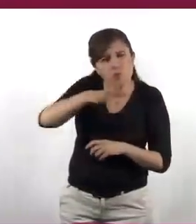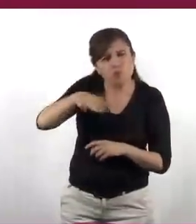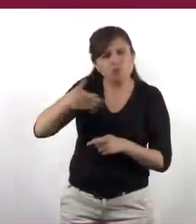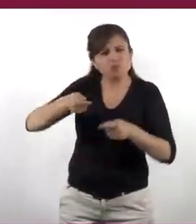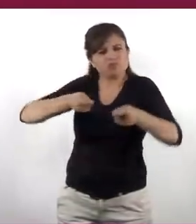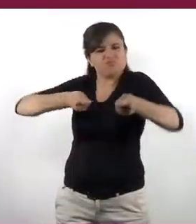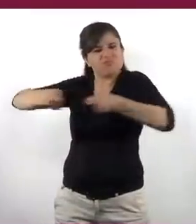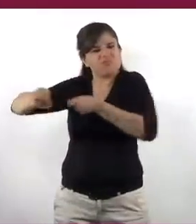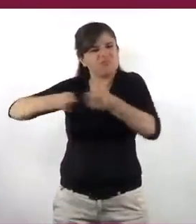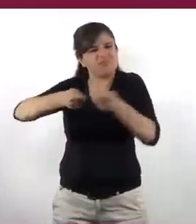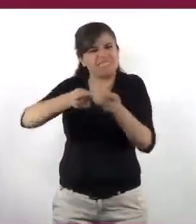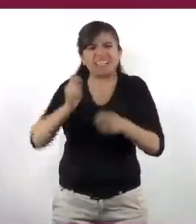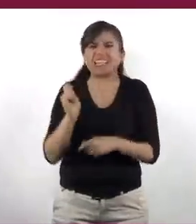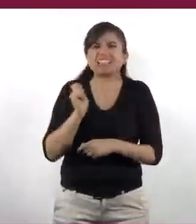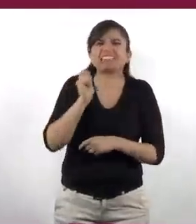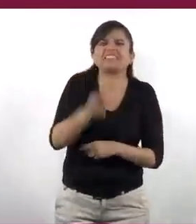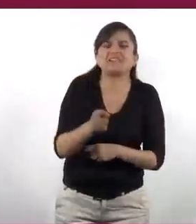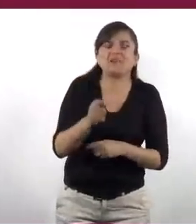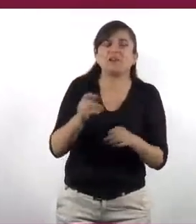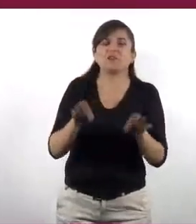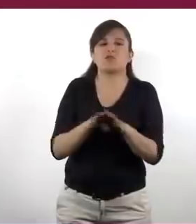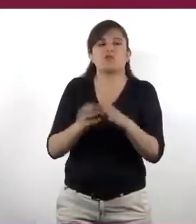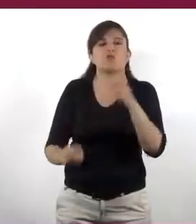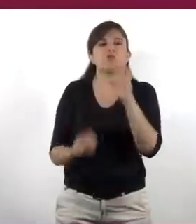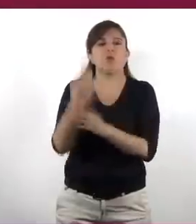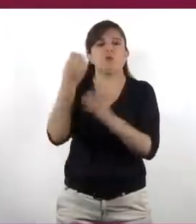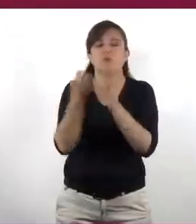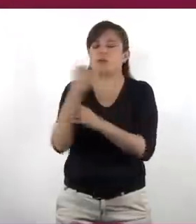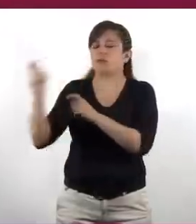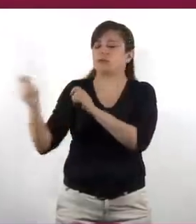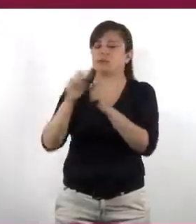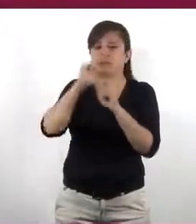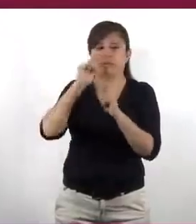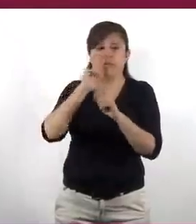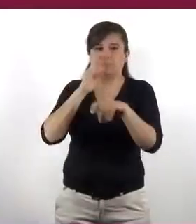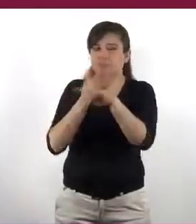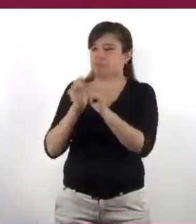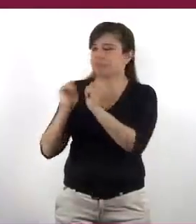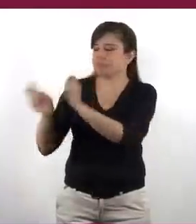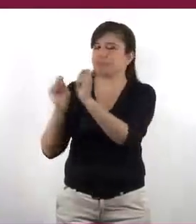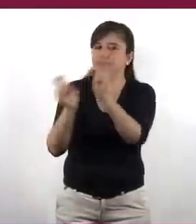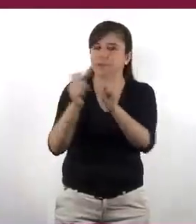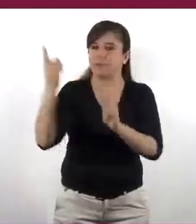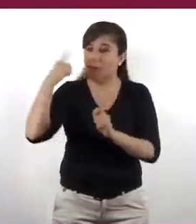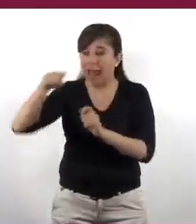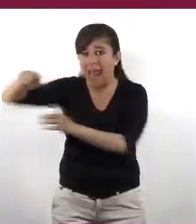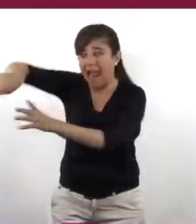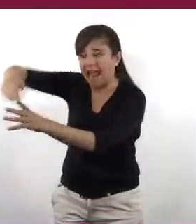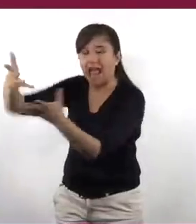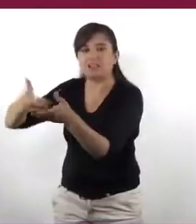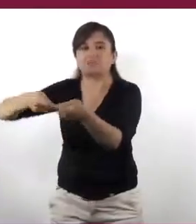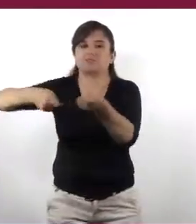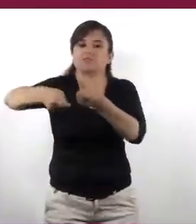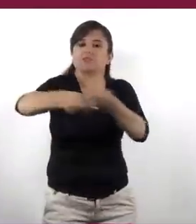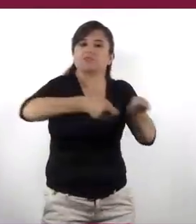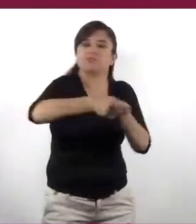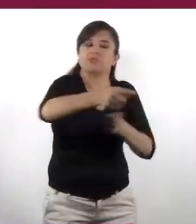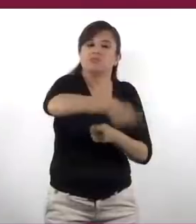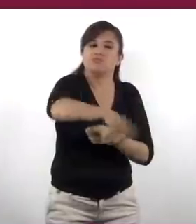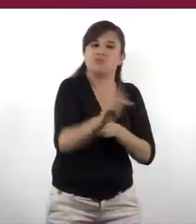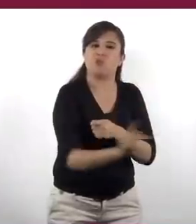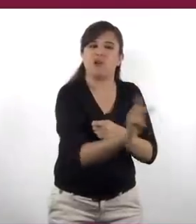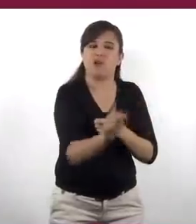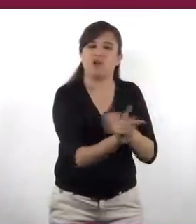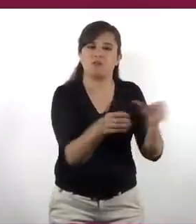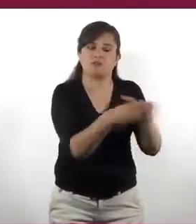control significó llevar nuevos funcionarios, hombres nuevos que condujeron a la metrópoli a la era del poder